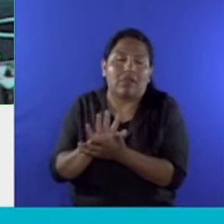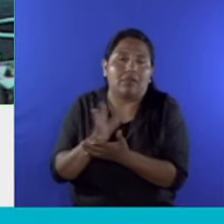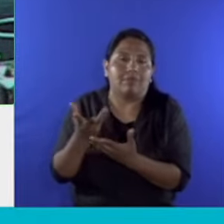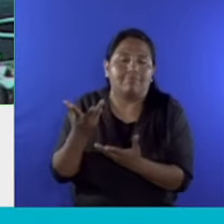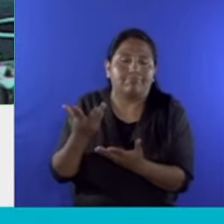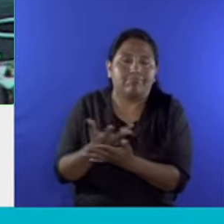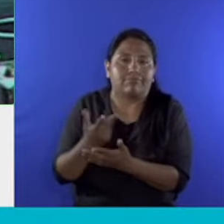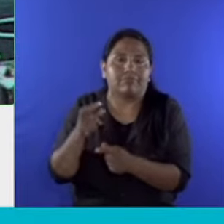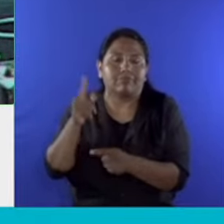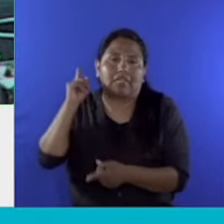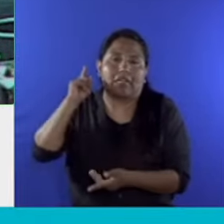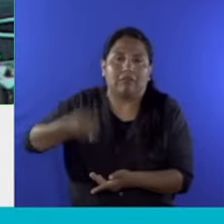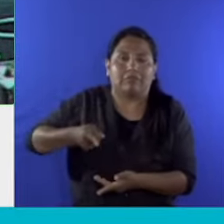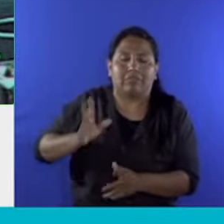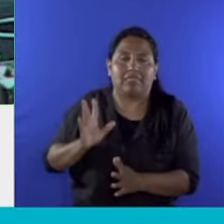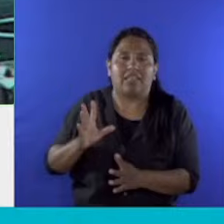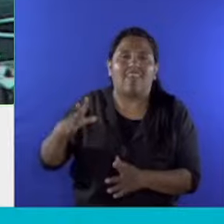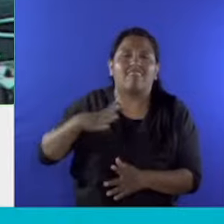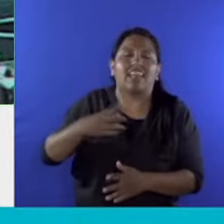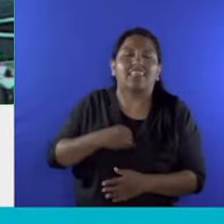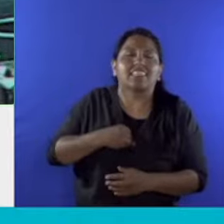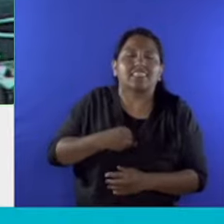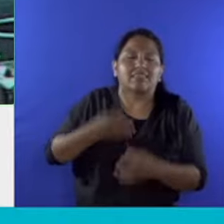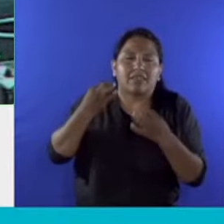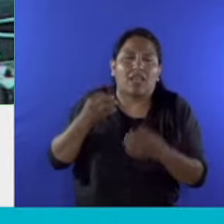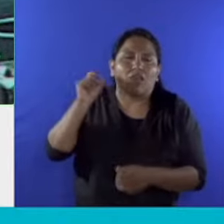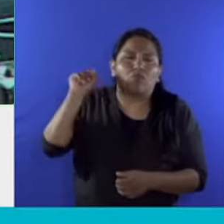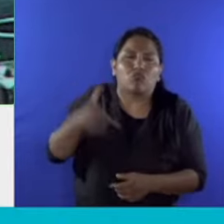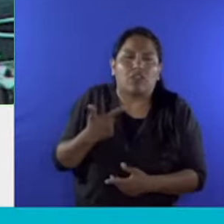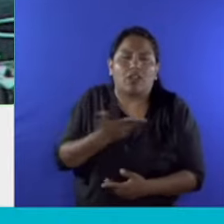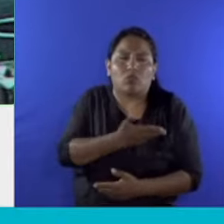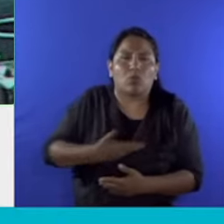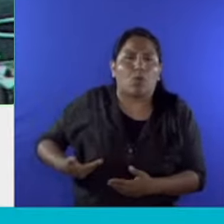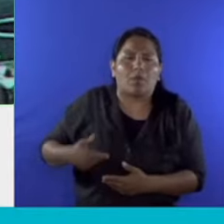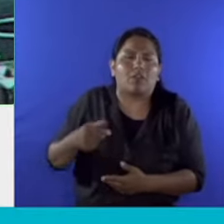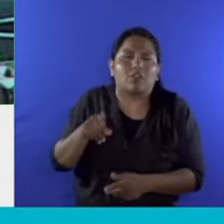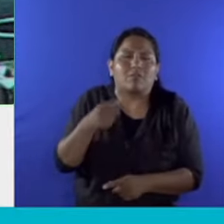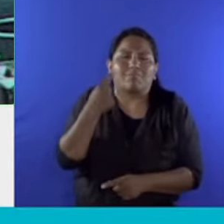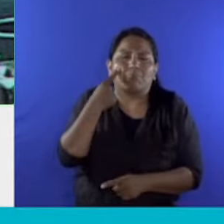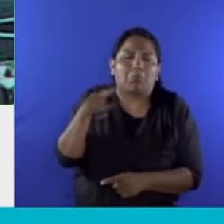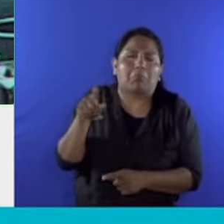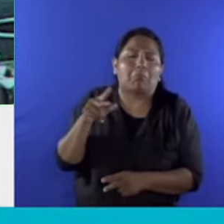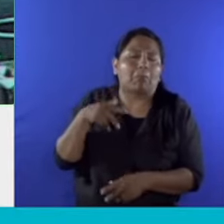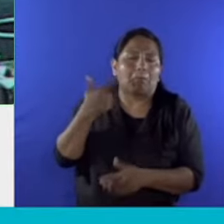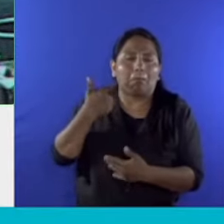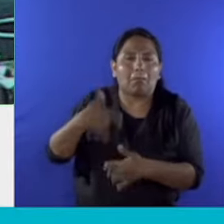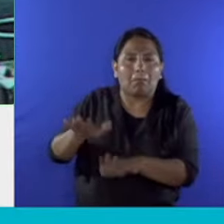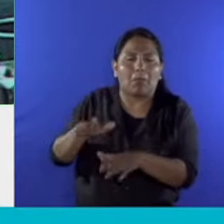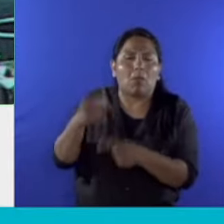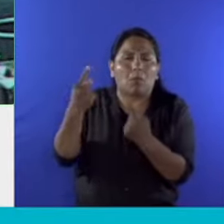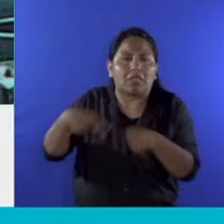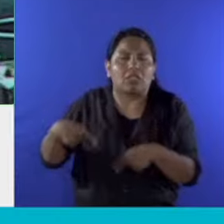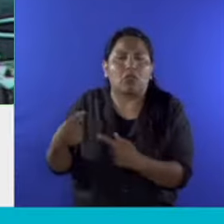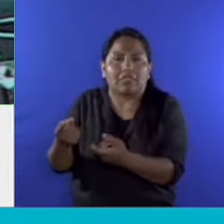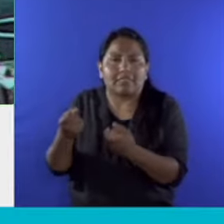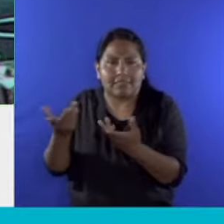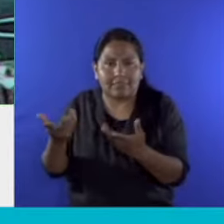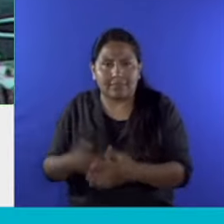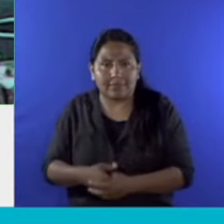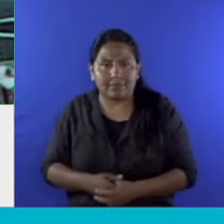impuesto a partir de la insensibilidad y la brutalidad de un gobierno que desconoce absolutamente cualquier necesidad